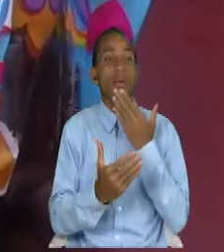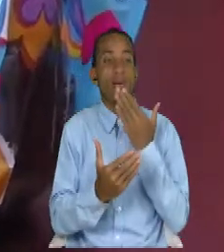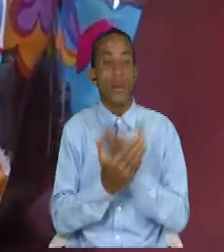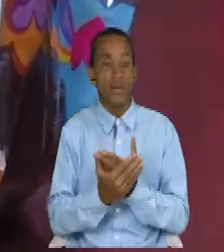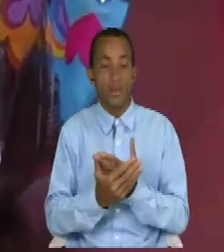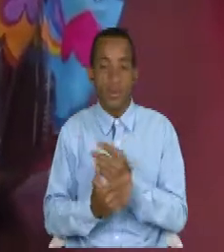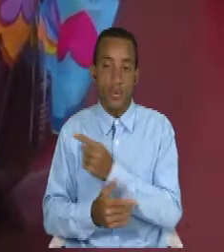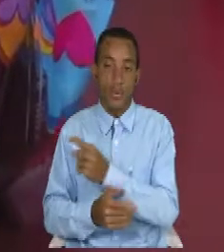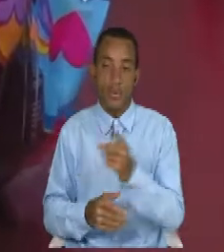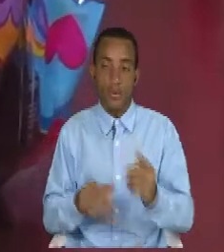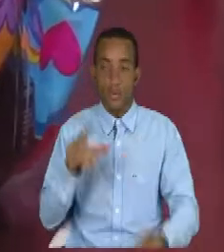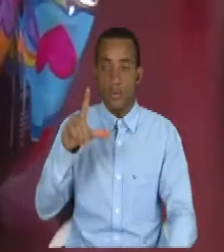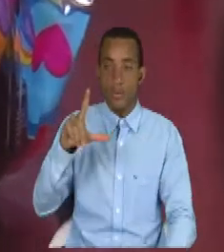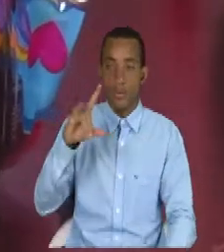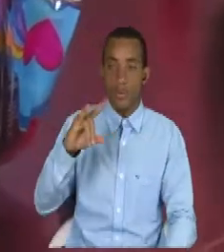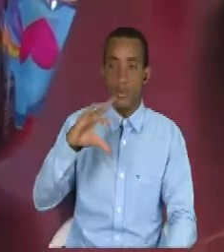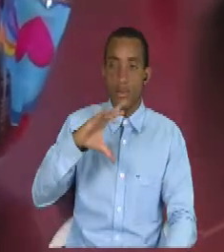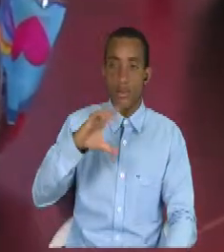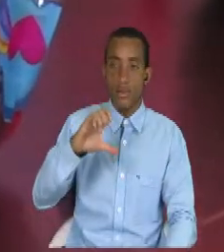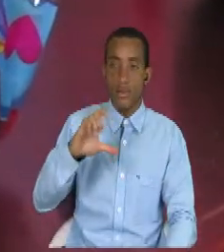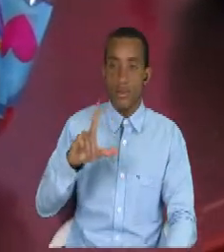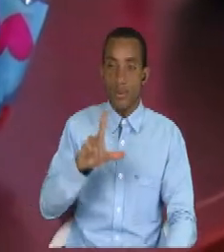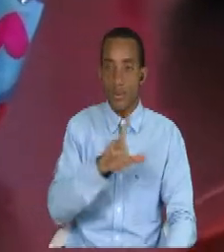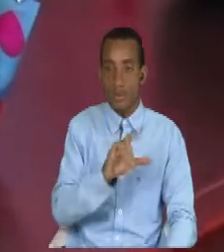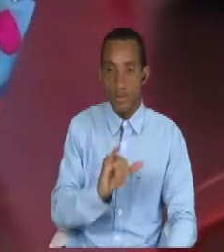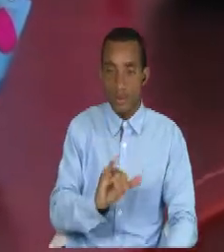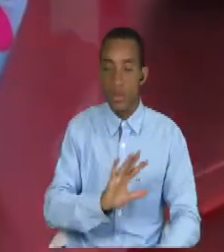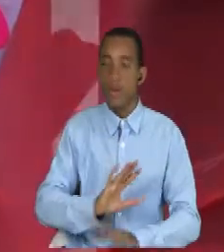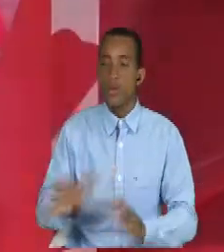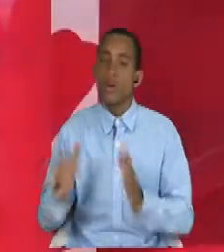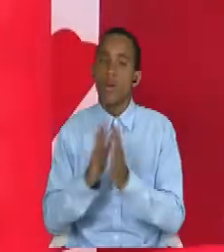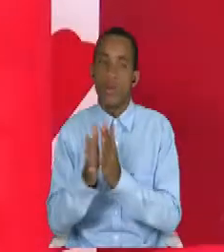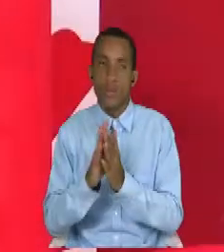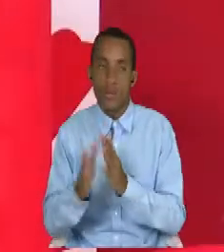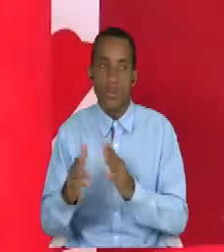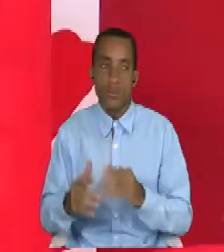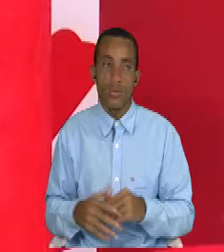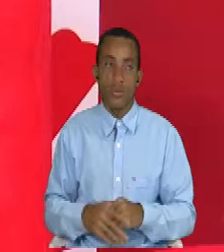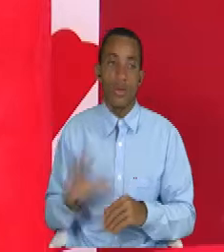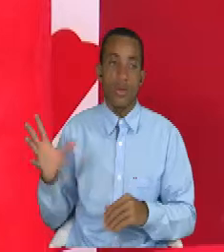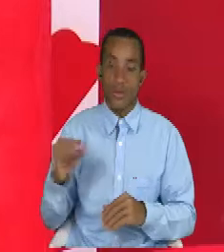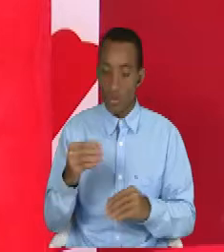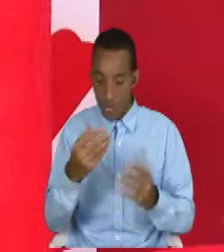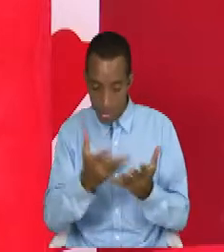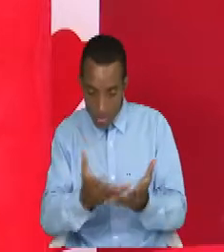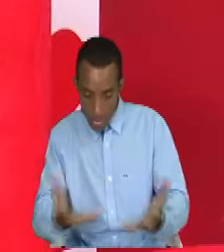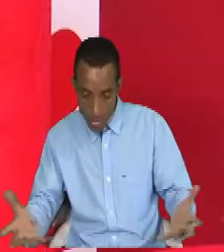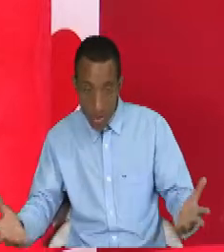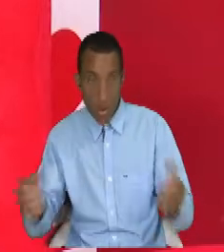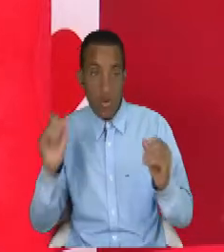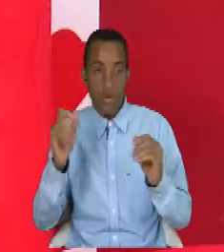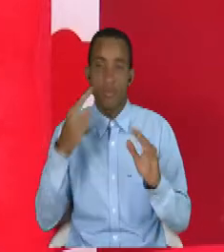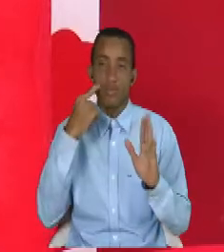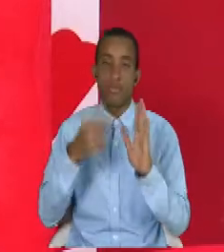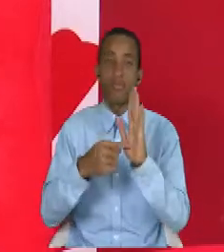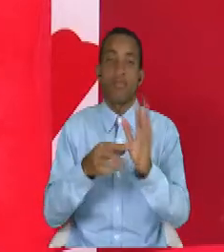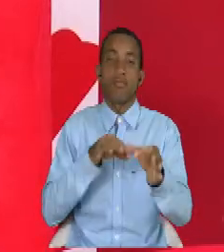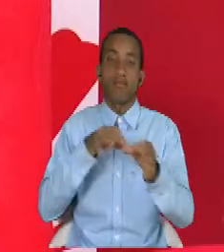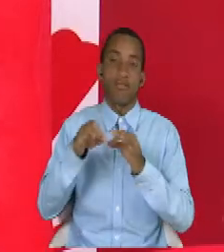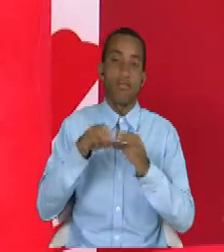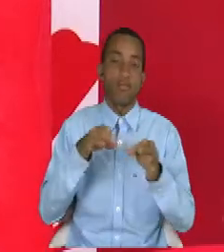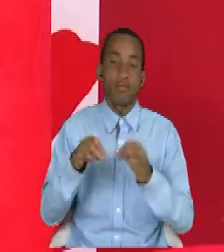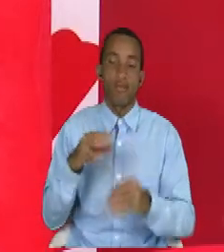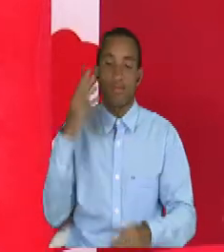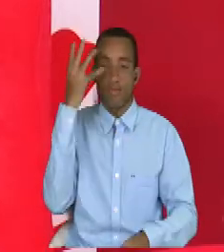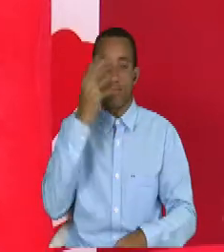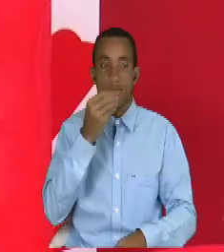lucila y por estar aclarando nos cómo funciona este tratamiento y por contarnos acerca de todos estos productos que nos pueden ayudar a mantenernos bien lindas y